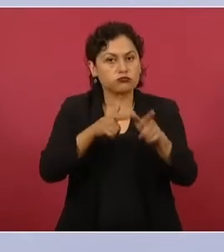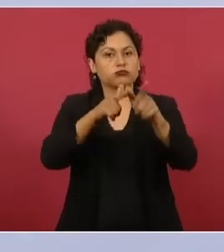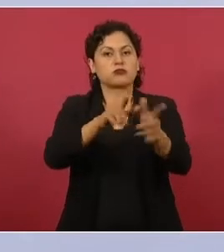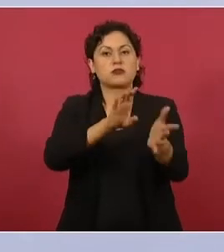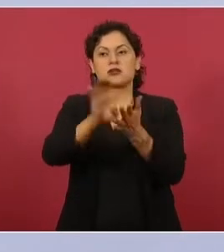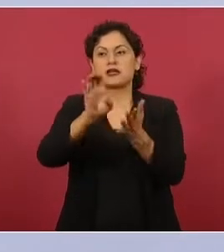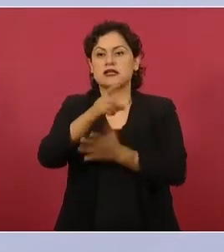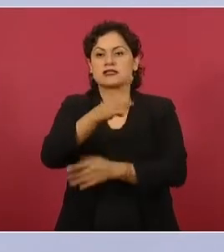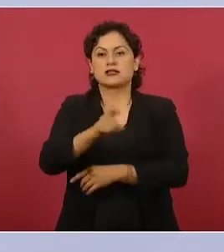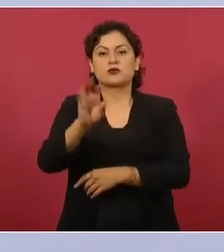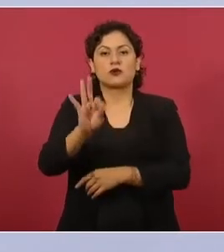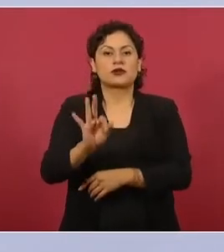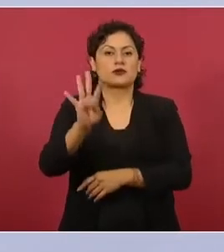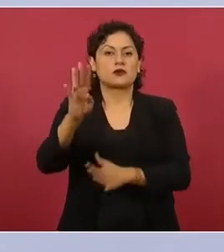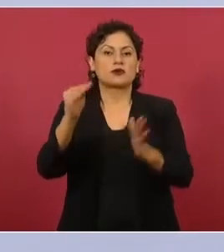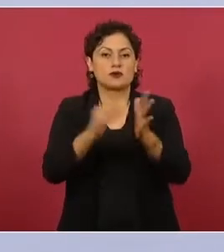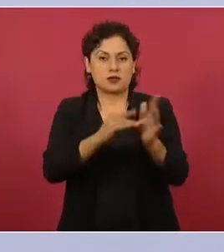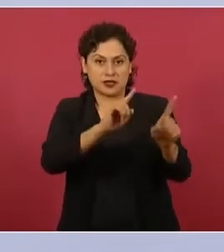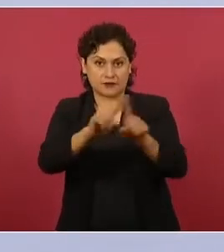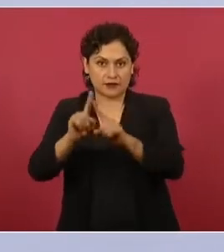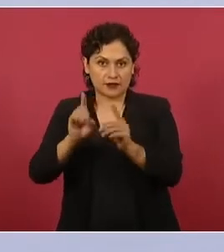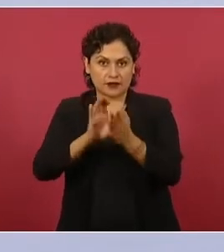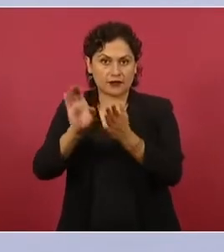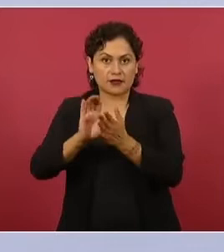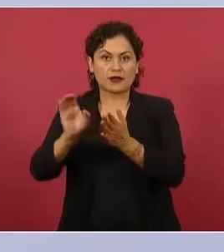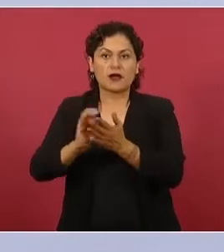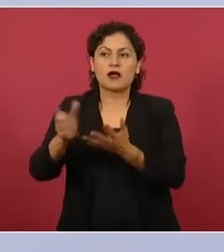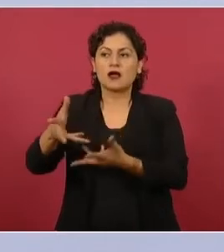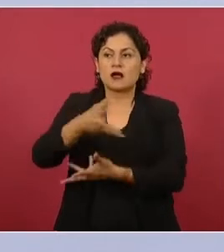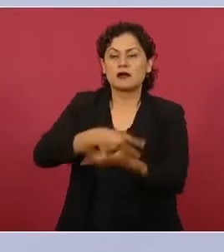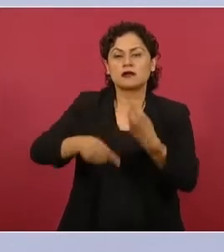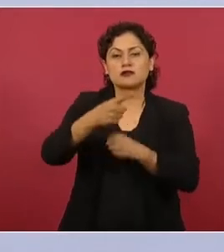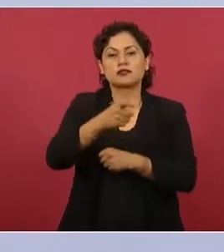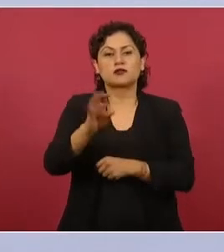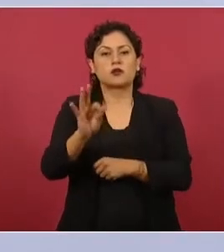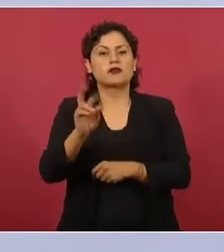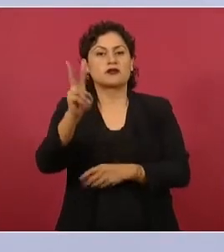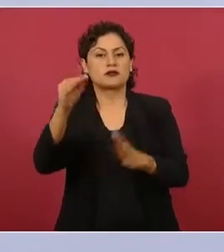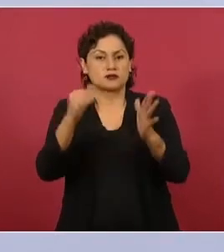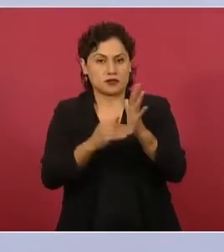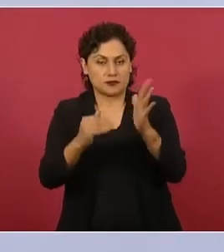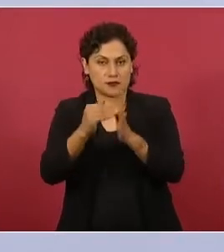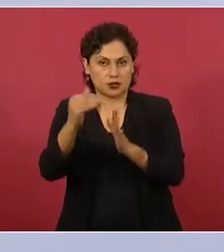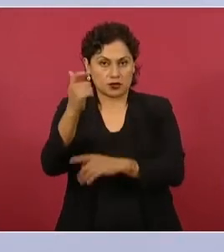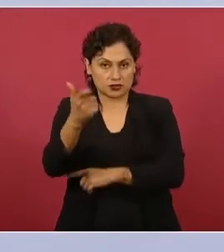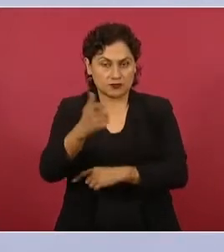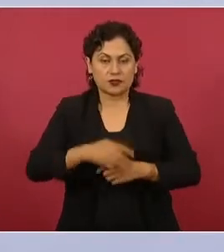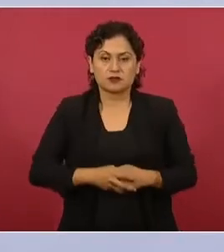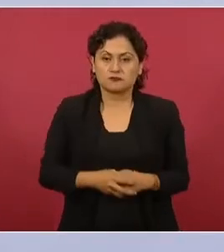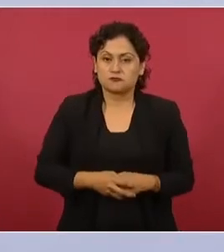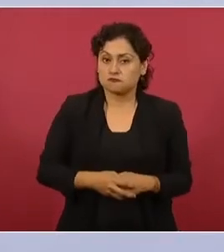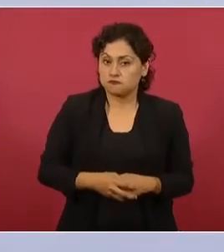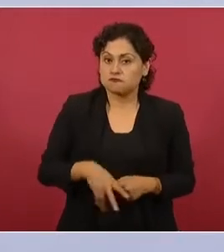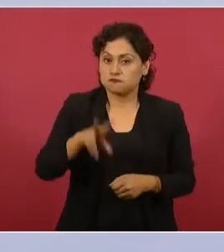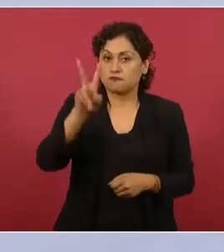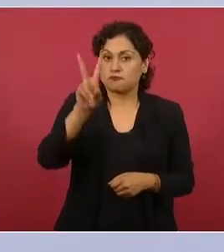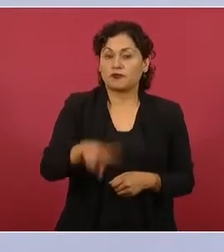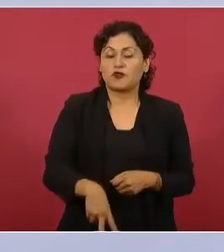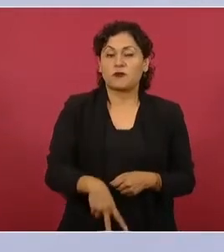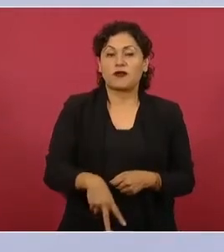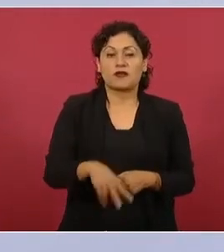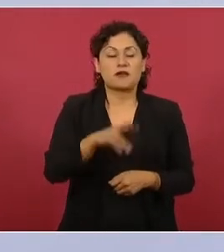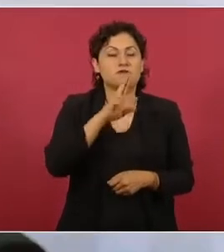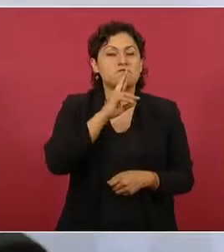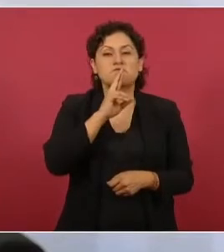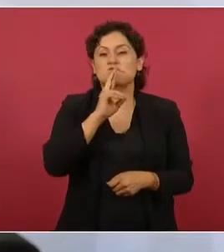y diferir saldos que suman 142,000 millones de pesos. No hay mayor privilegio en la vida que dirigir